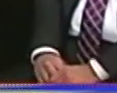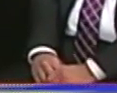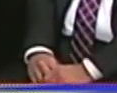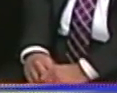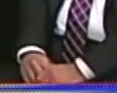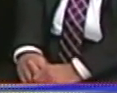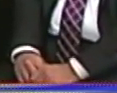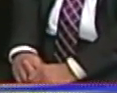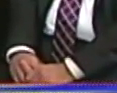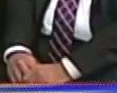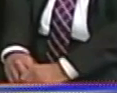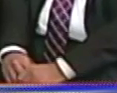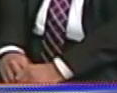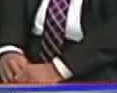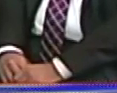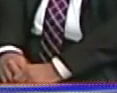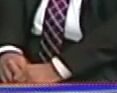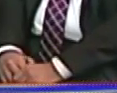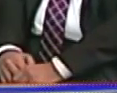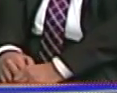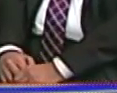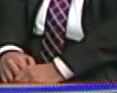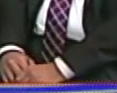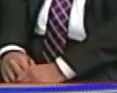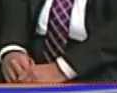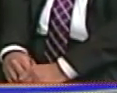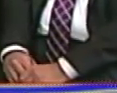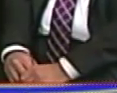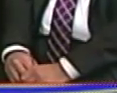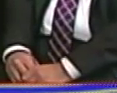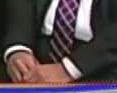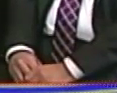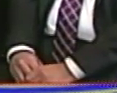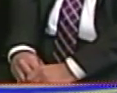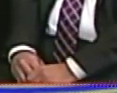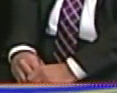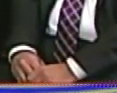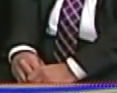Moros, presidente constitucional de la República Bolivariana de Venezuela.